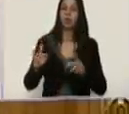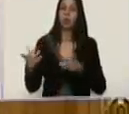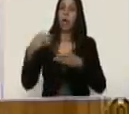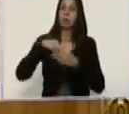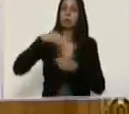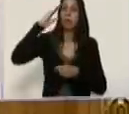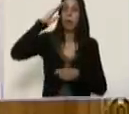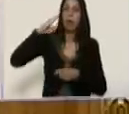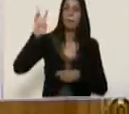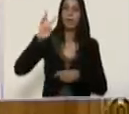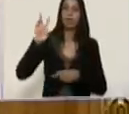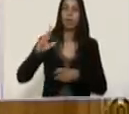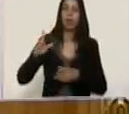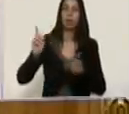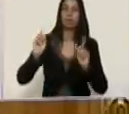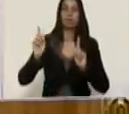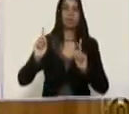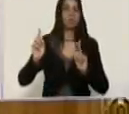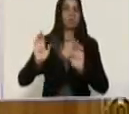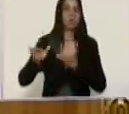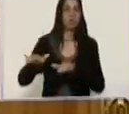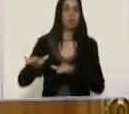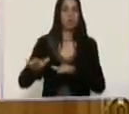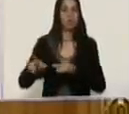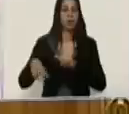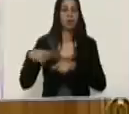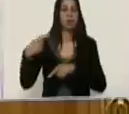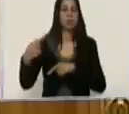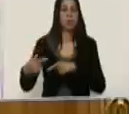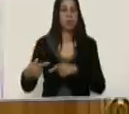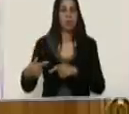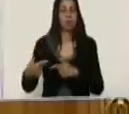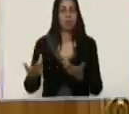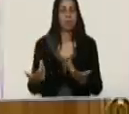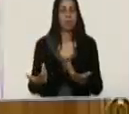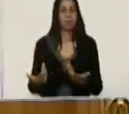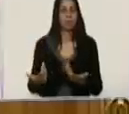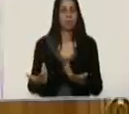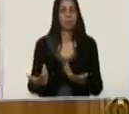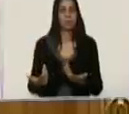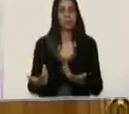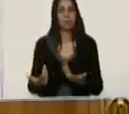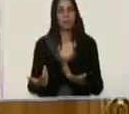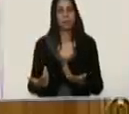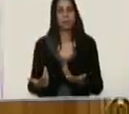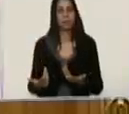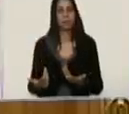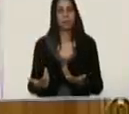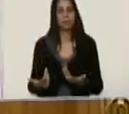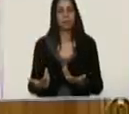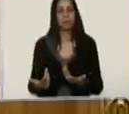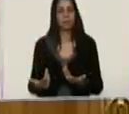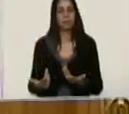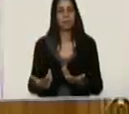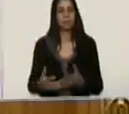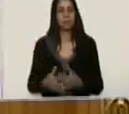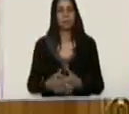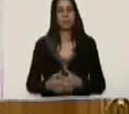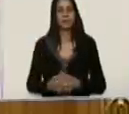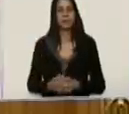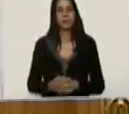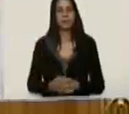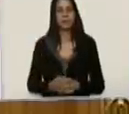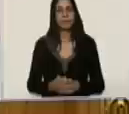Venezuela. En acto seguido a eso, como dijo el camarada Mario Nero Silva,